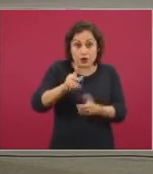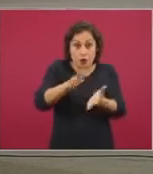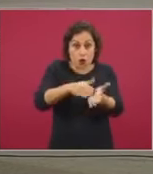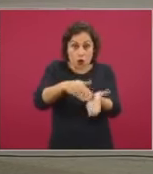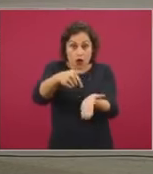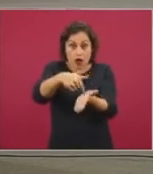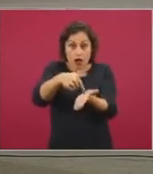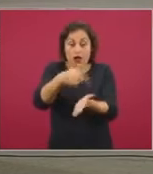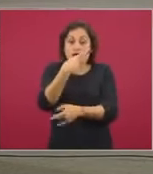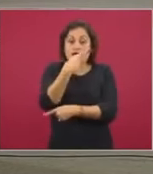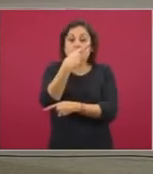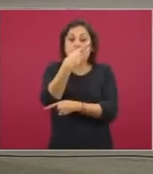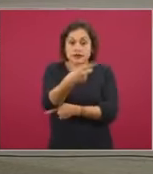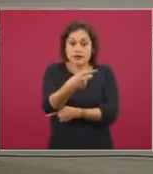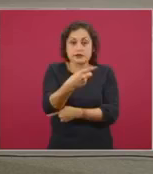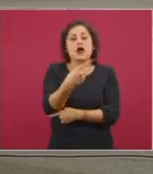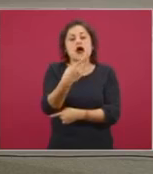expediente,